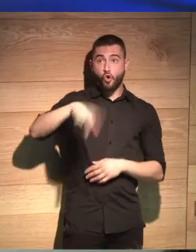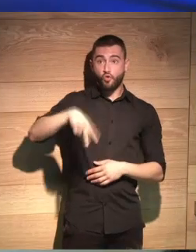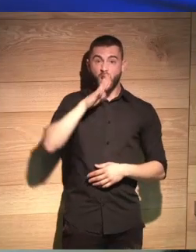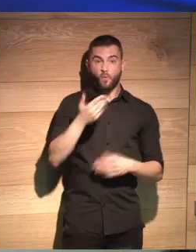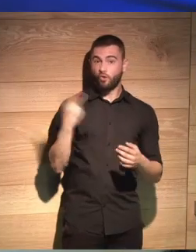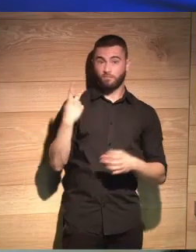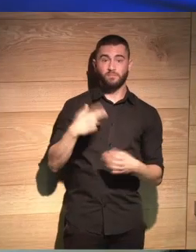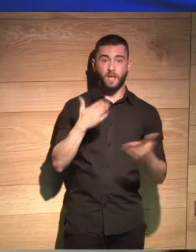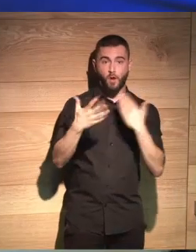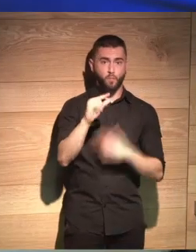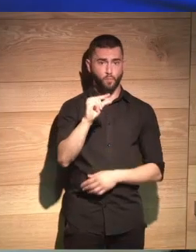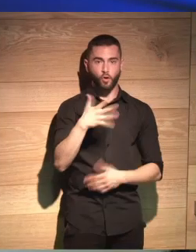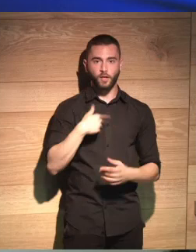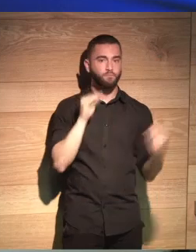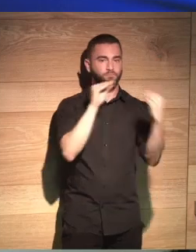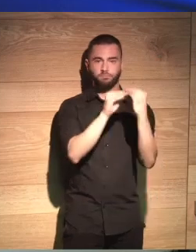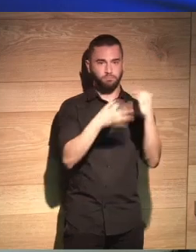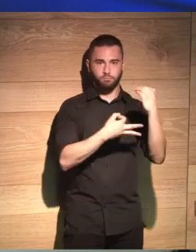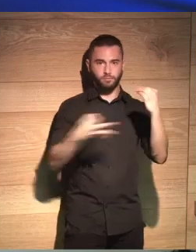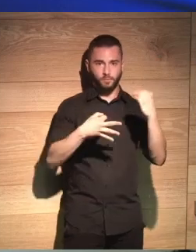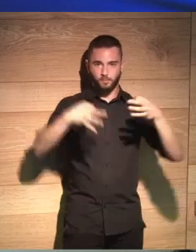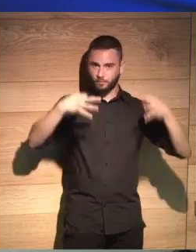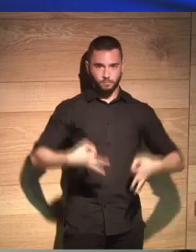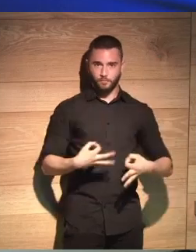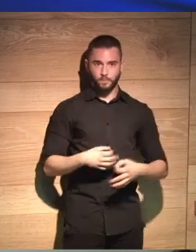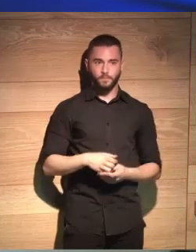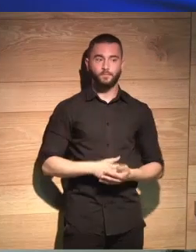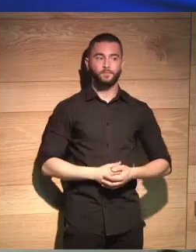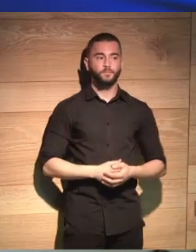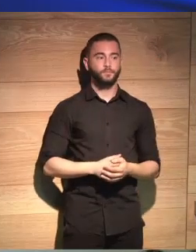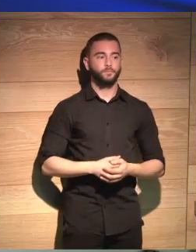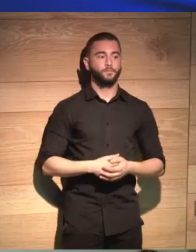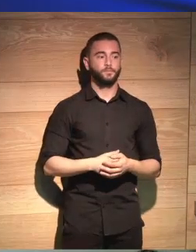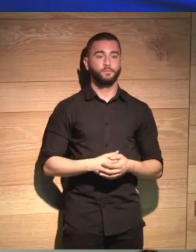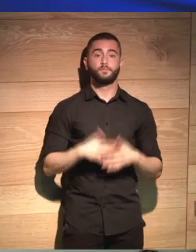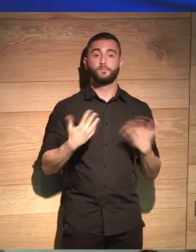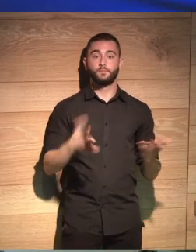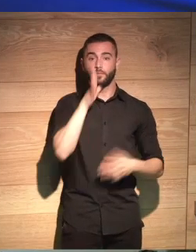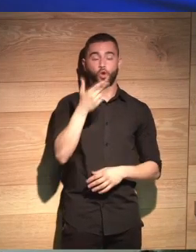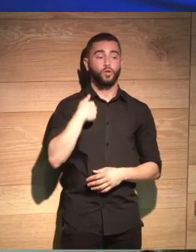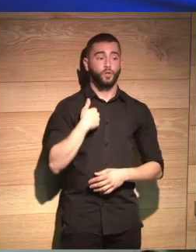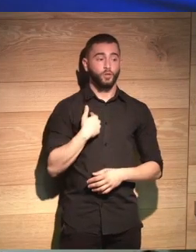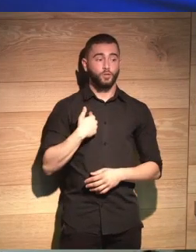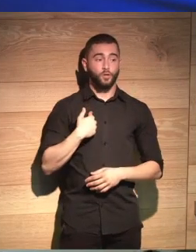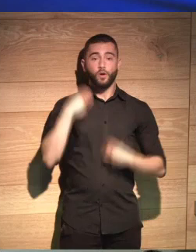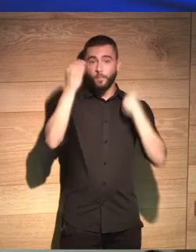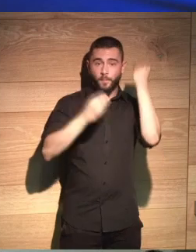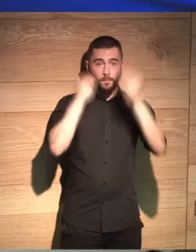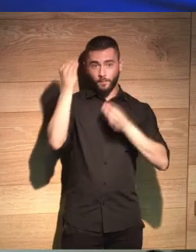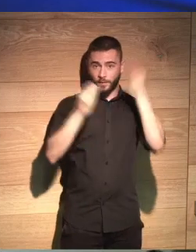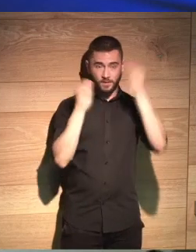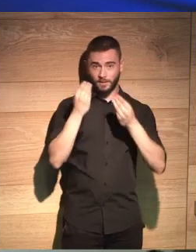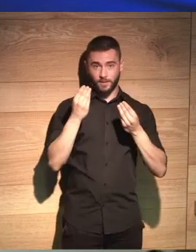¿no? Y sin embargo coincido contigo exactamente lo que has dicho de Pitol, porque pensé que, bueno, porque yo recuerdo en